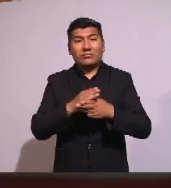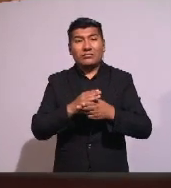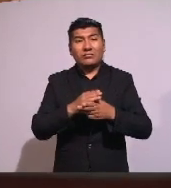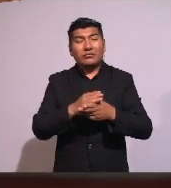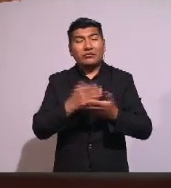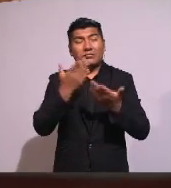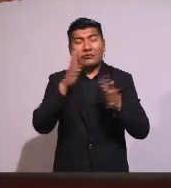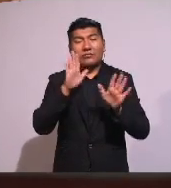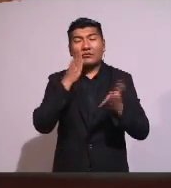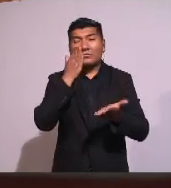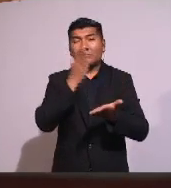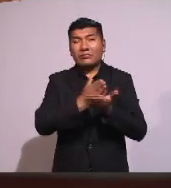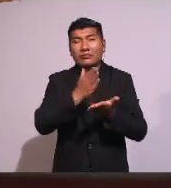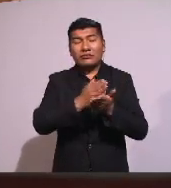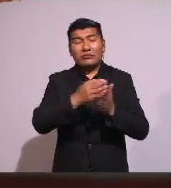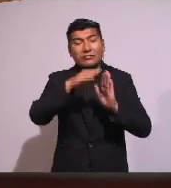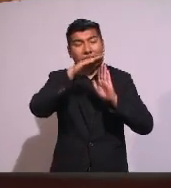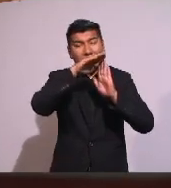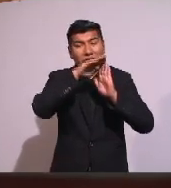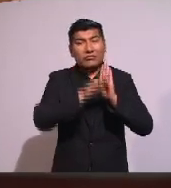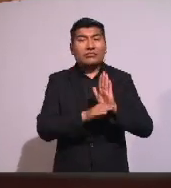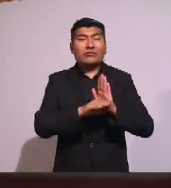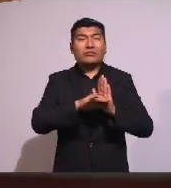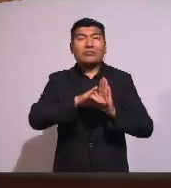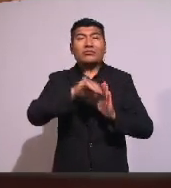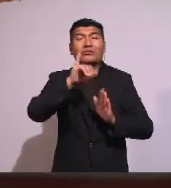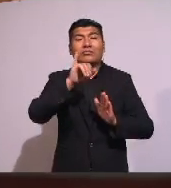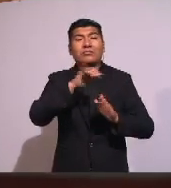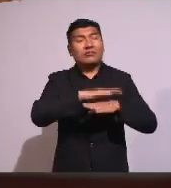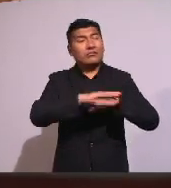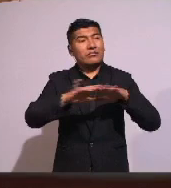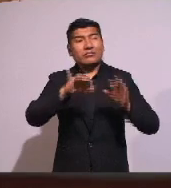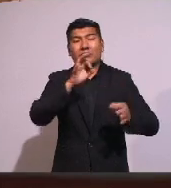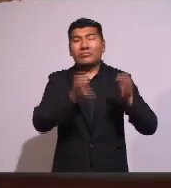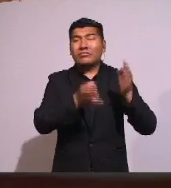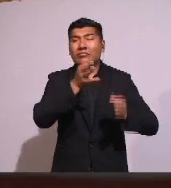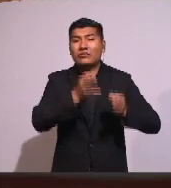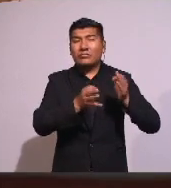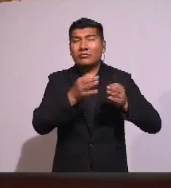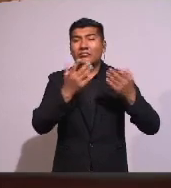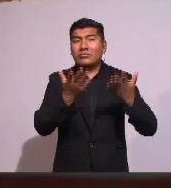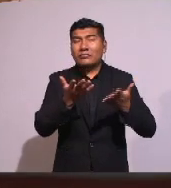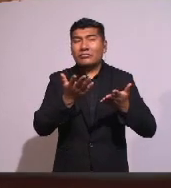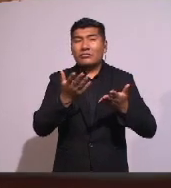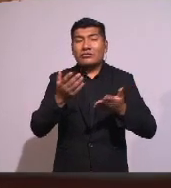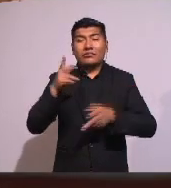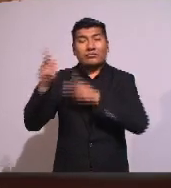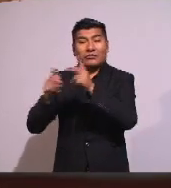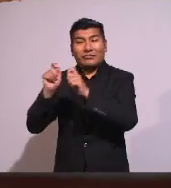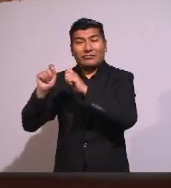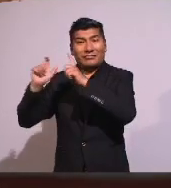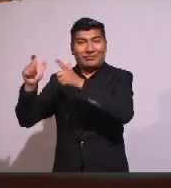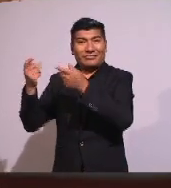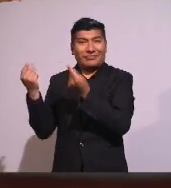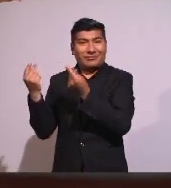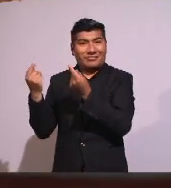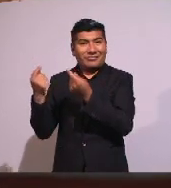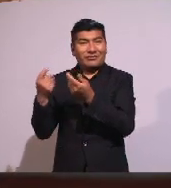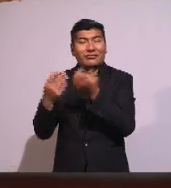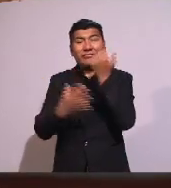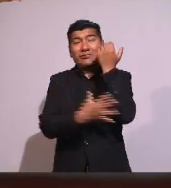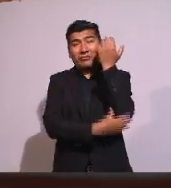Eliminar o reducir el injusto y escandaloso abismo que existe entre los ricos y los pobres del